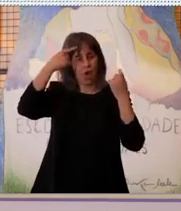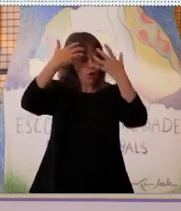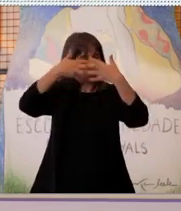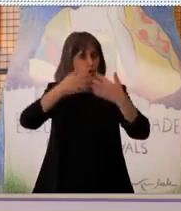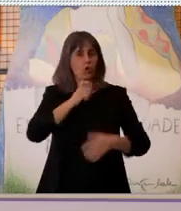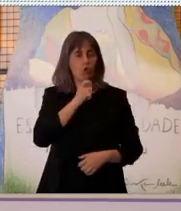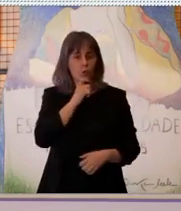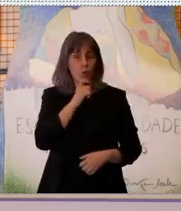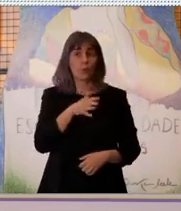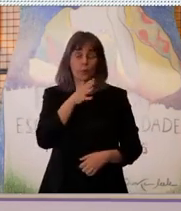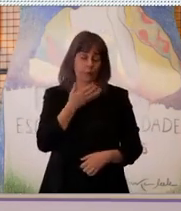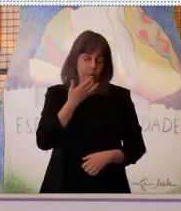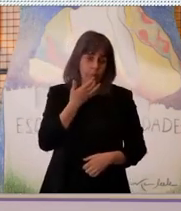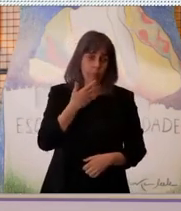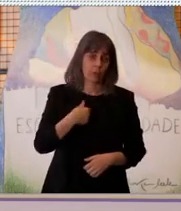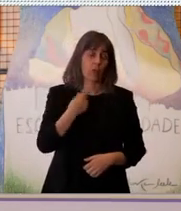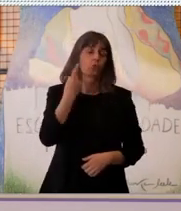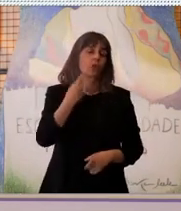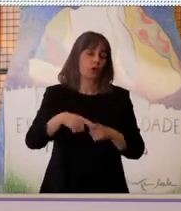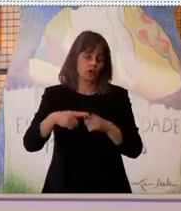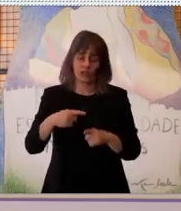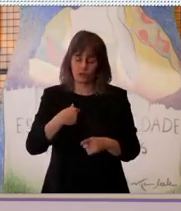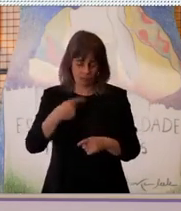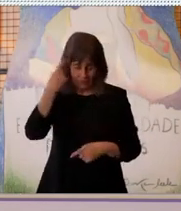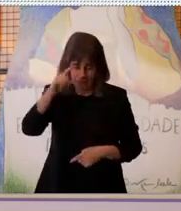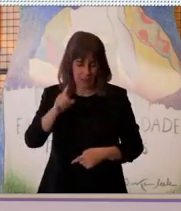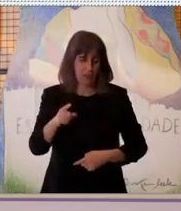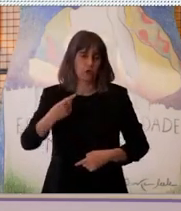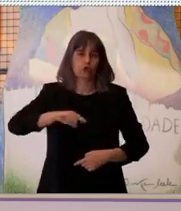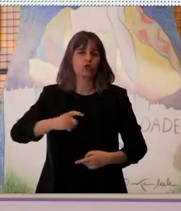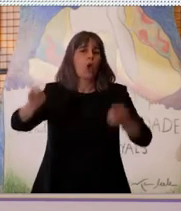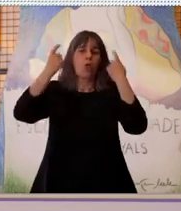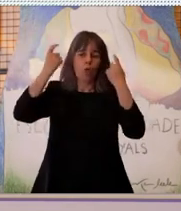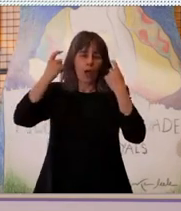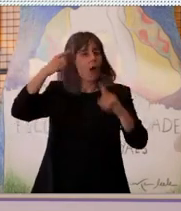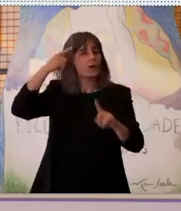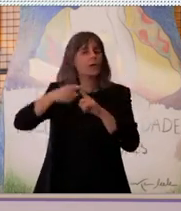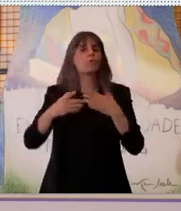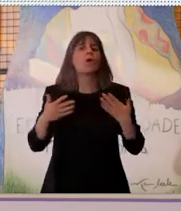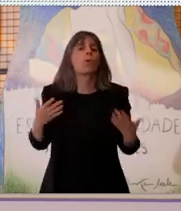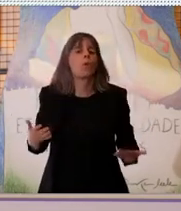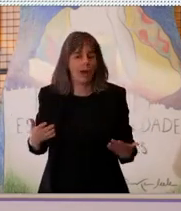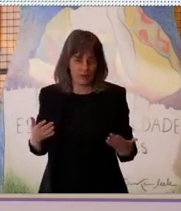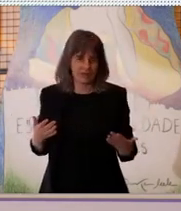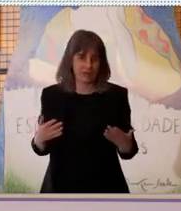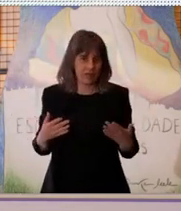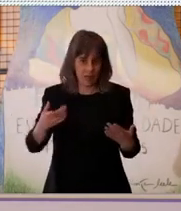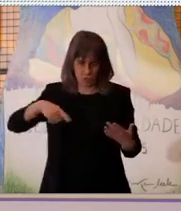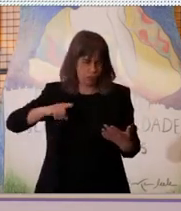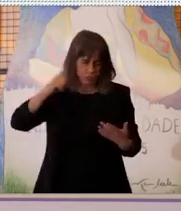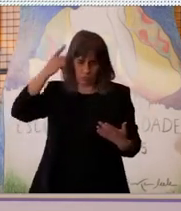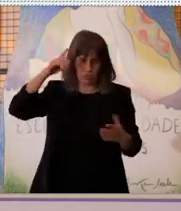de las cuestiones ya lo sabemos como somos lo que nos cuesta para que se nos educa lo que nos cuesta trabajar eso las